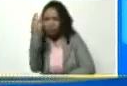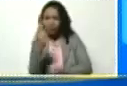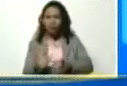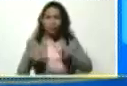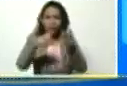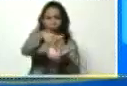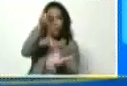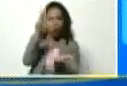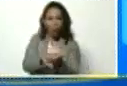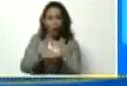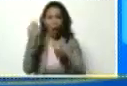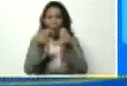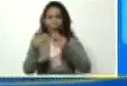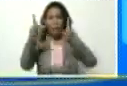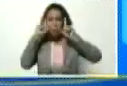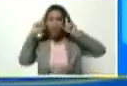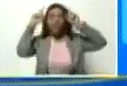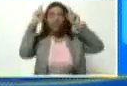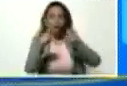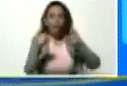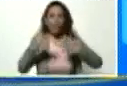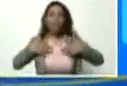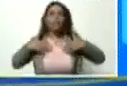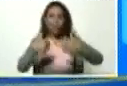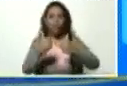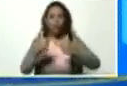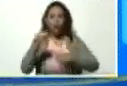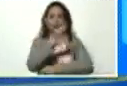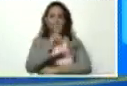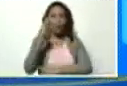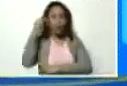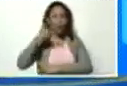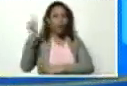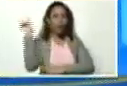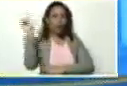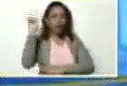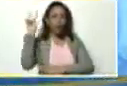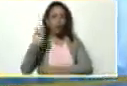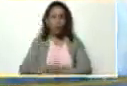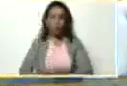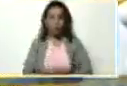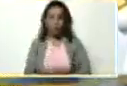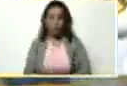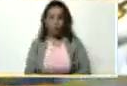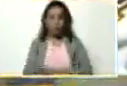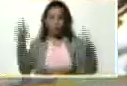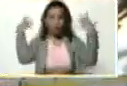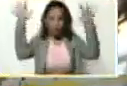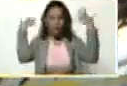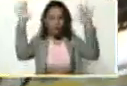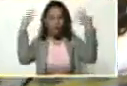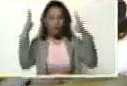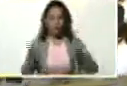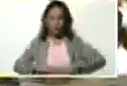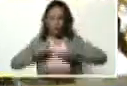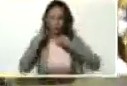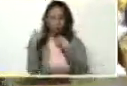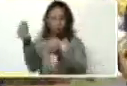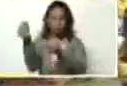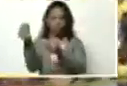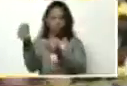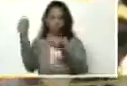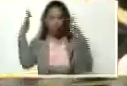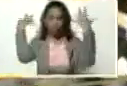certificados como profesionales de la salud de la República Bolivariana de Venezuela. ¡Concedido!